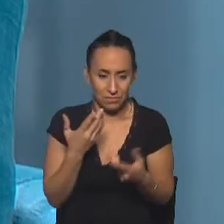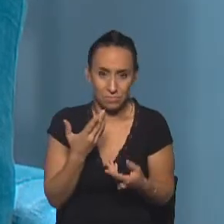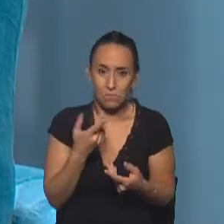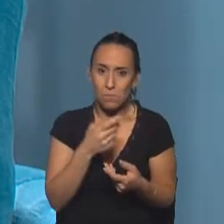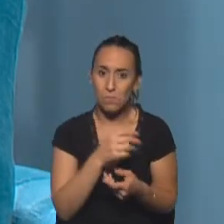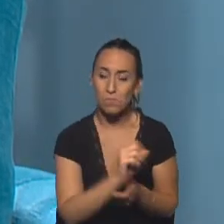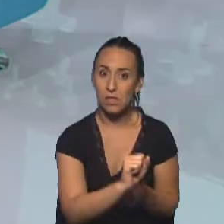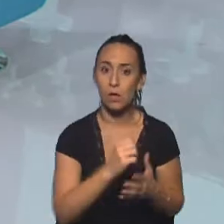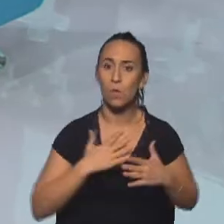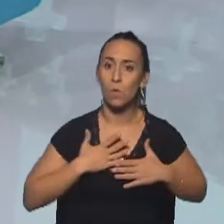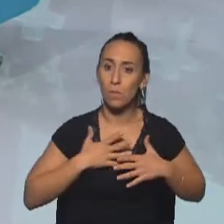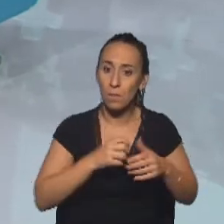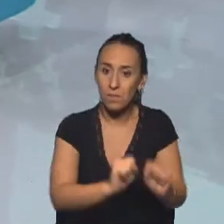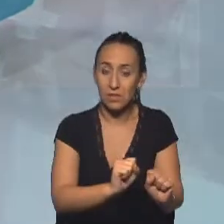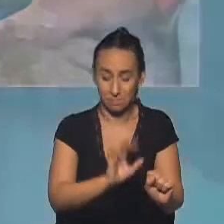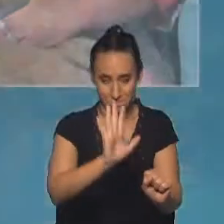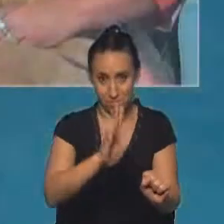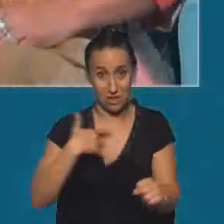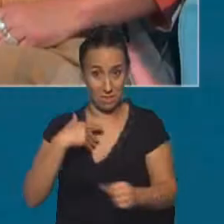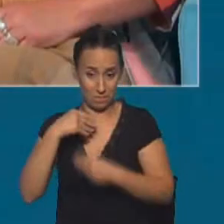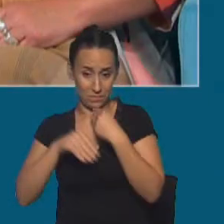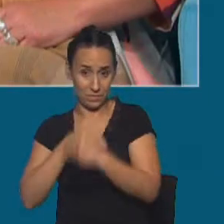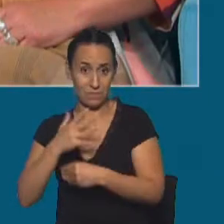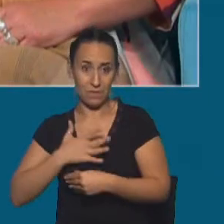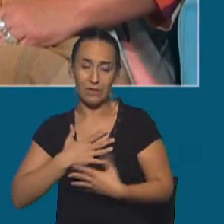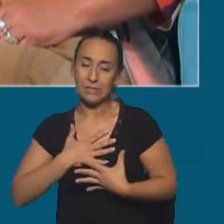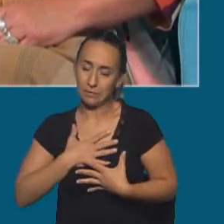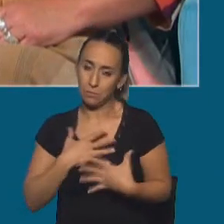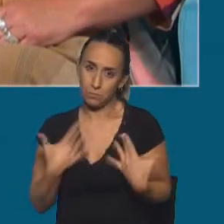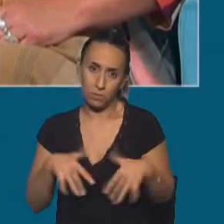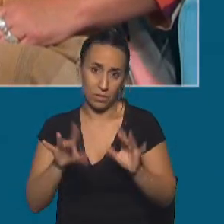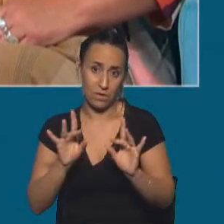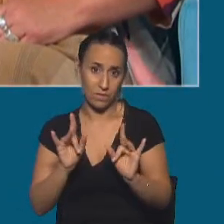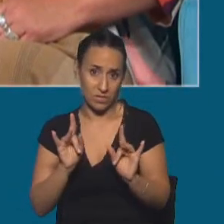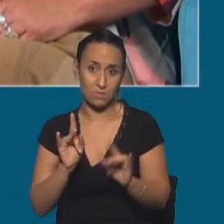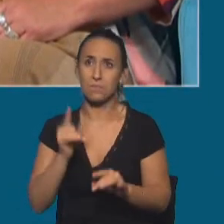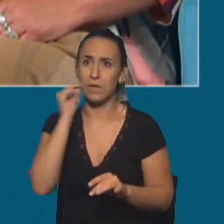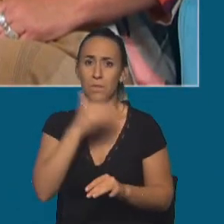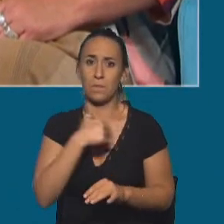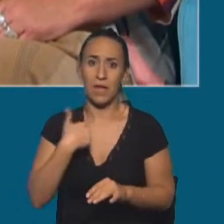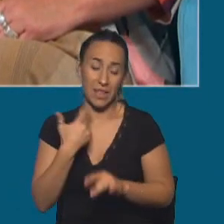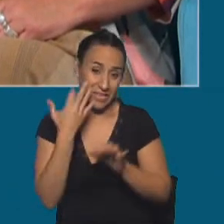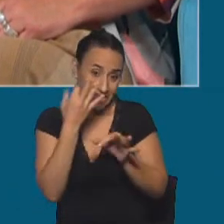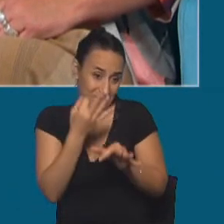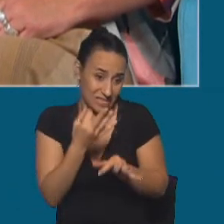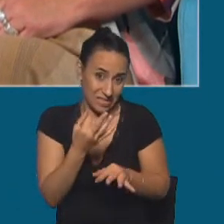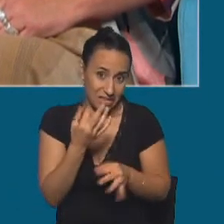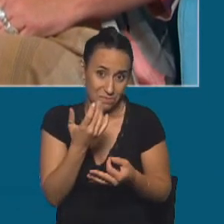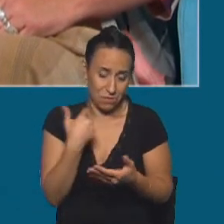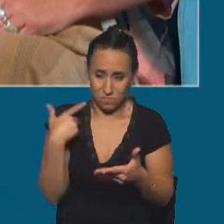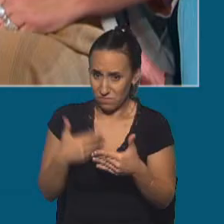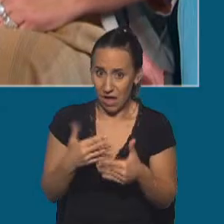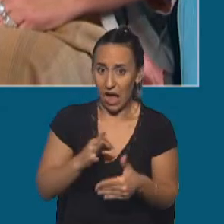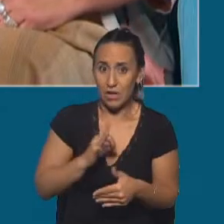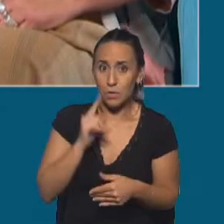estaba? Para mi familia fue un golpe muy duro, para mis padres llegar en el año 91 y no encontrar un